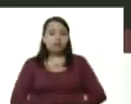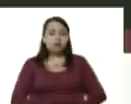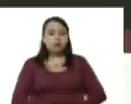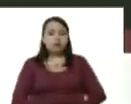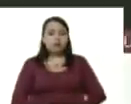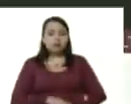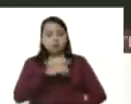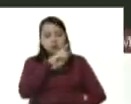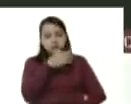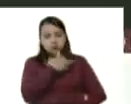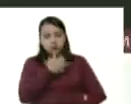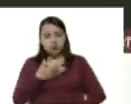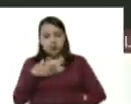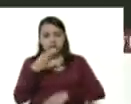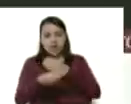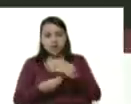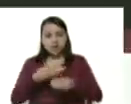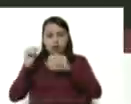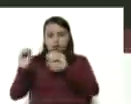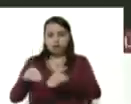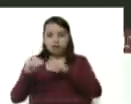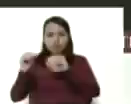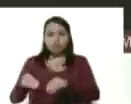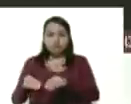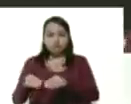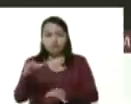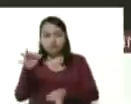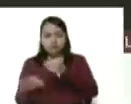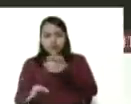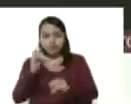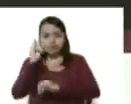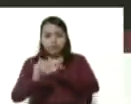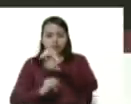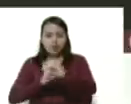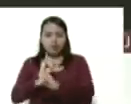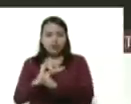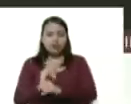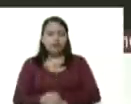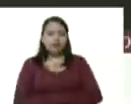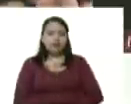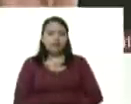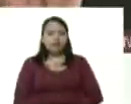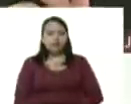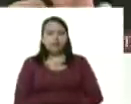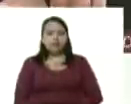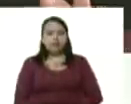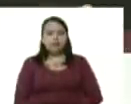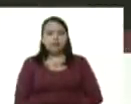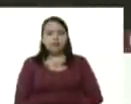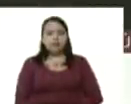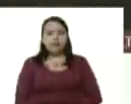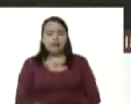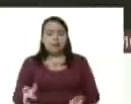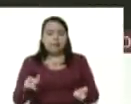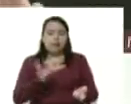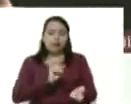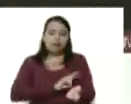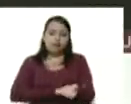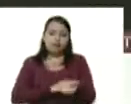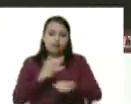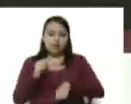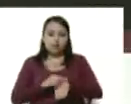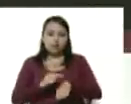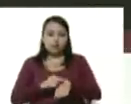pretende hacer una convocatoria en la Corte Internacional de Justicia en el peor momento